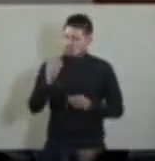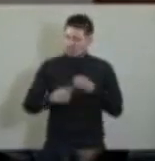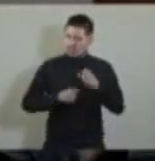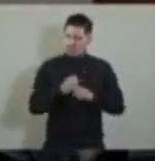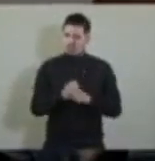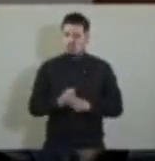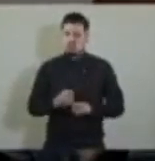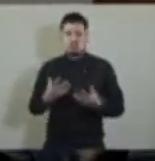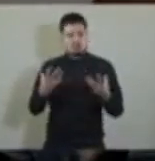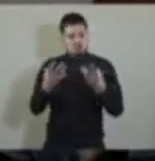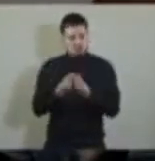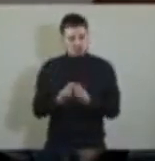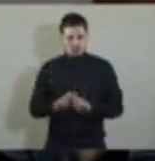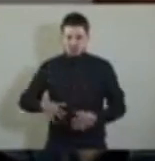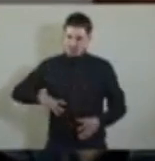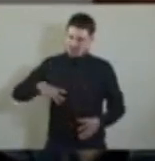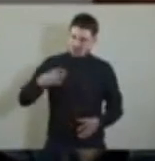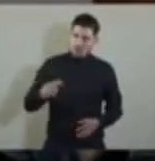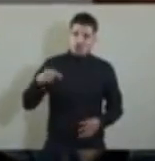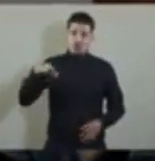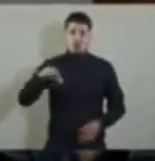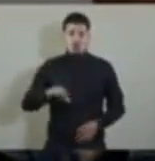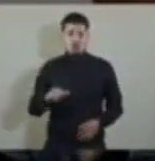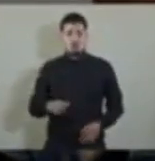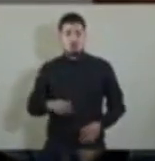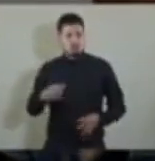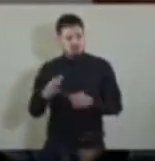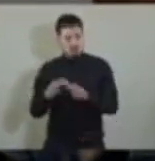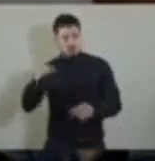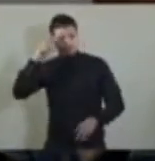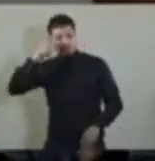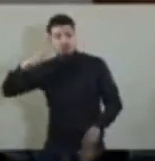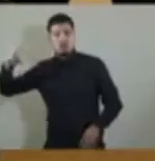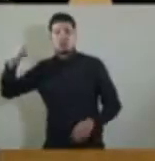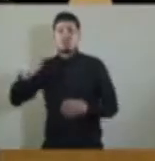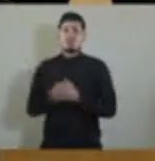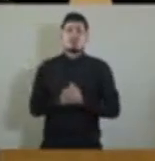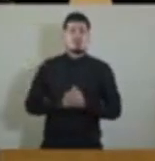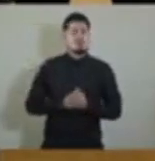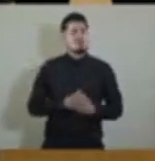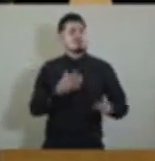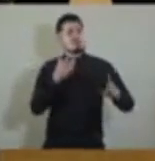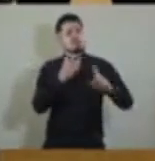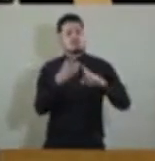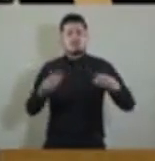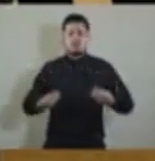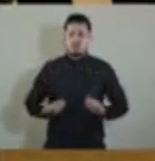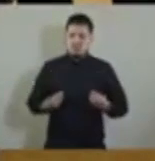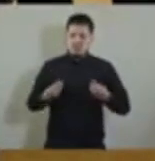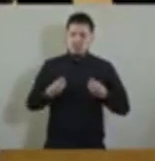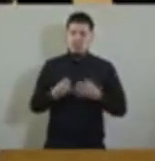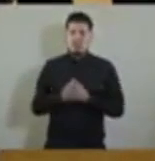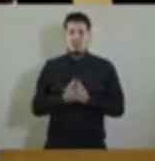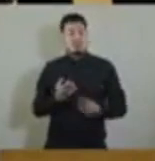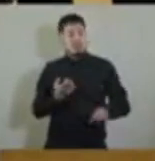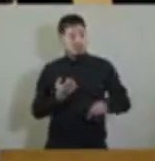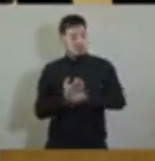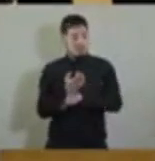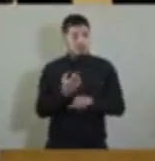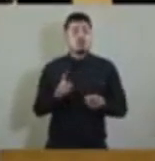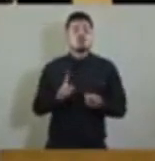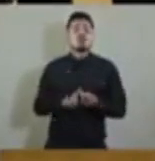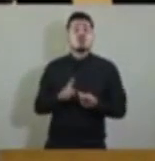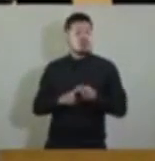juntos, hoy cumplimos ese sueño que compartimos, dedicar nuestras vidas a construir un estado en